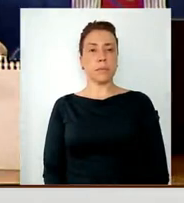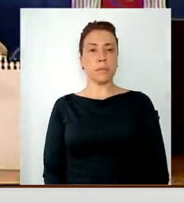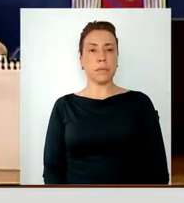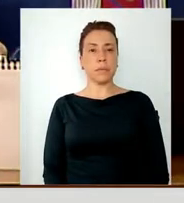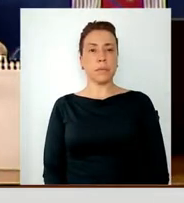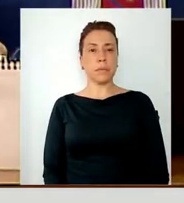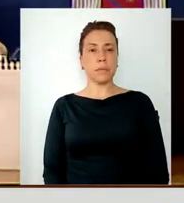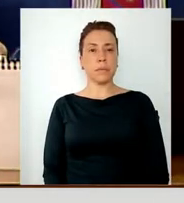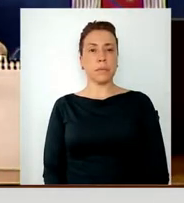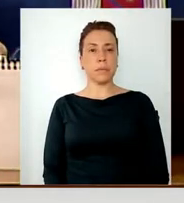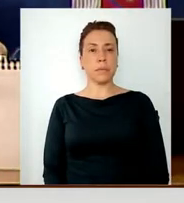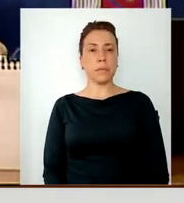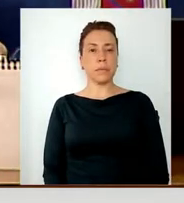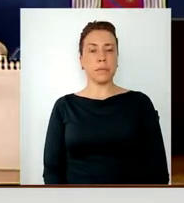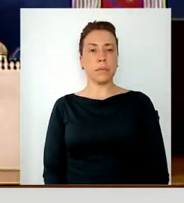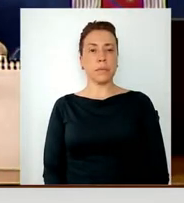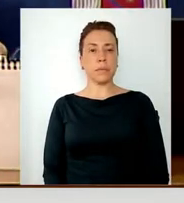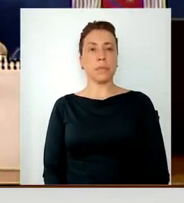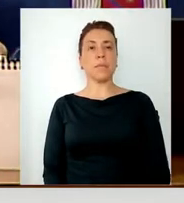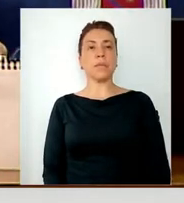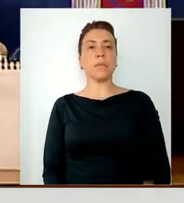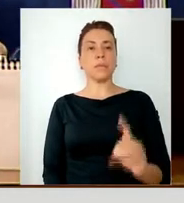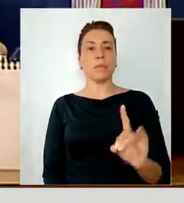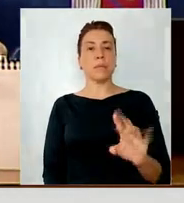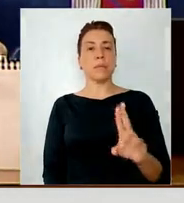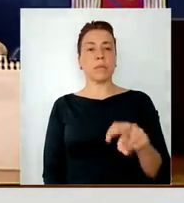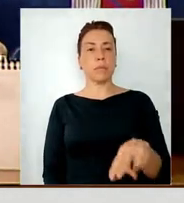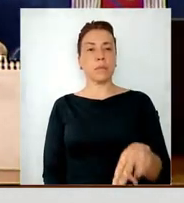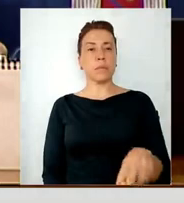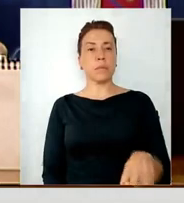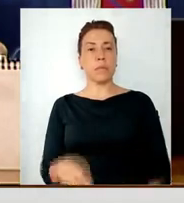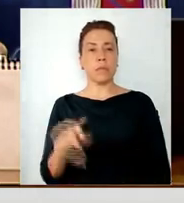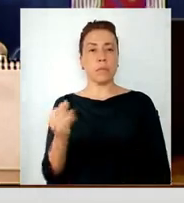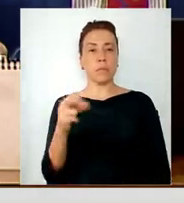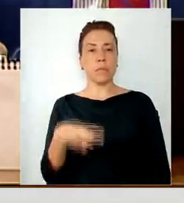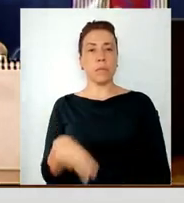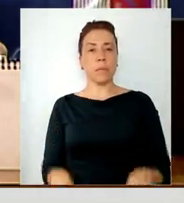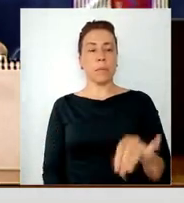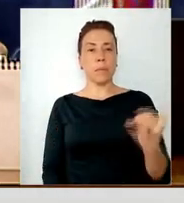diputado Jorge Durán diputado mesa